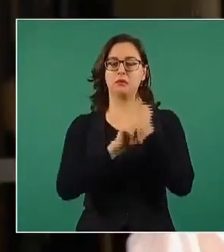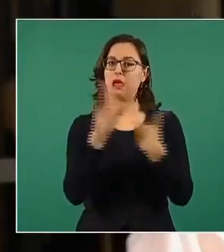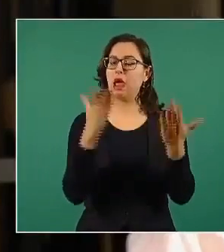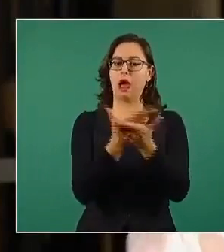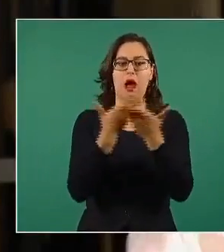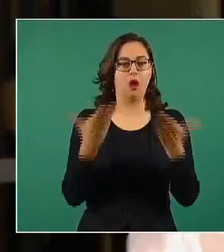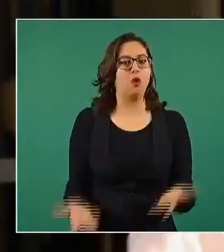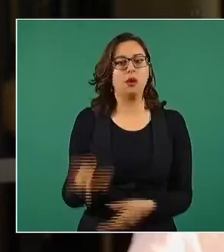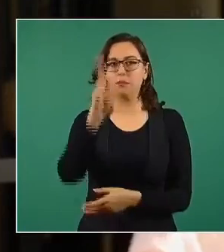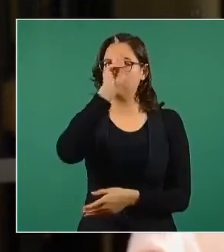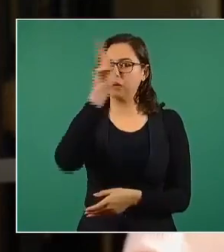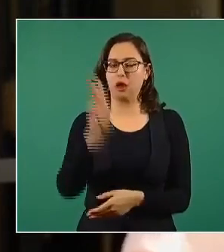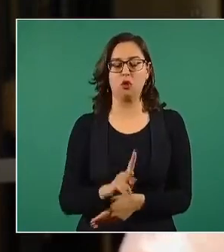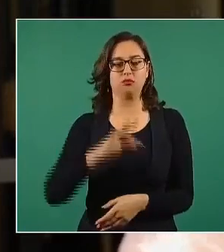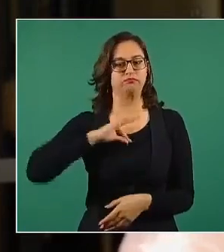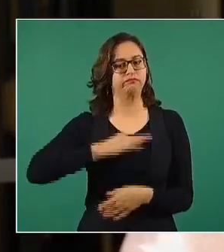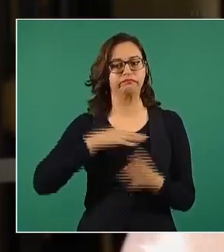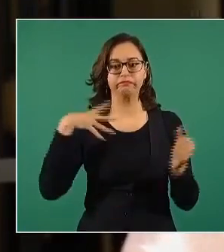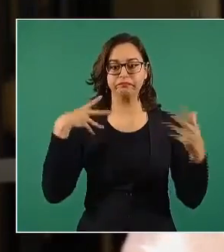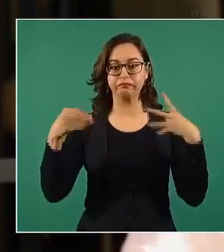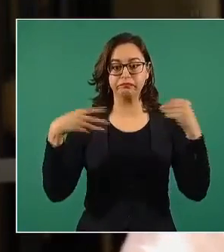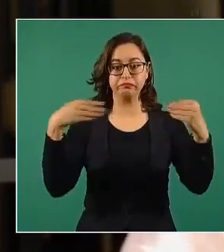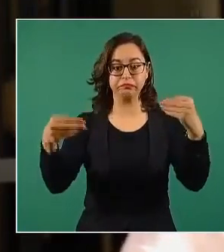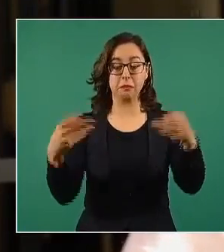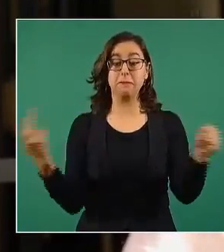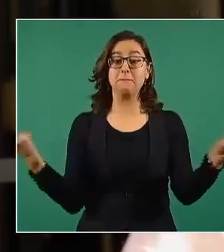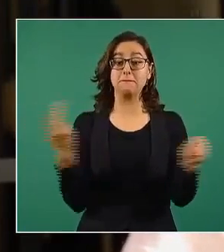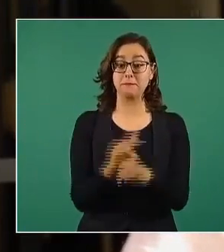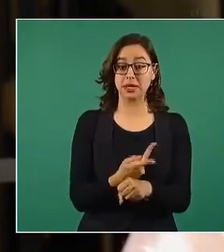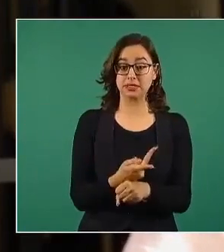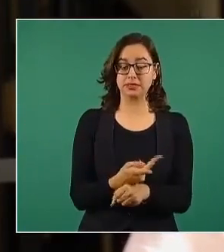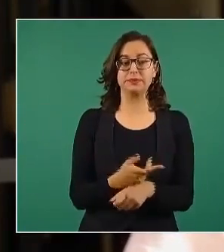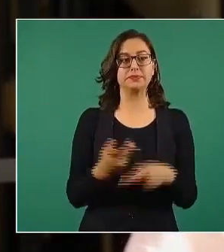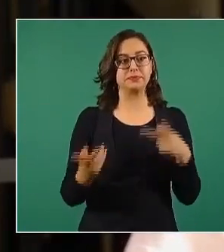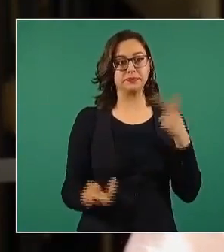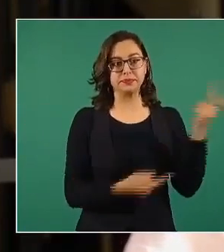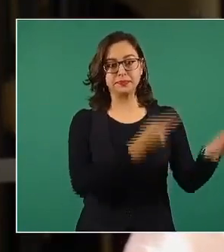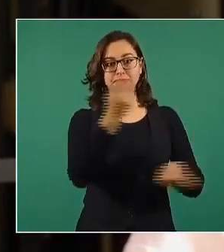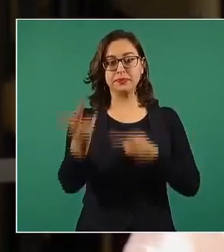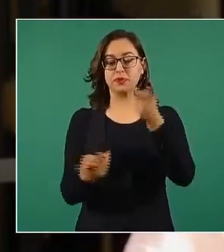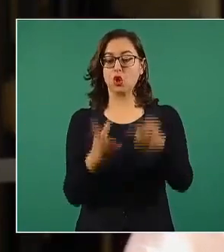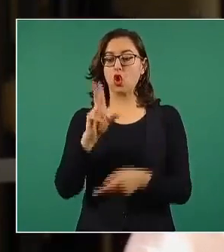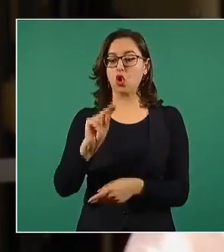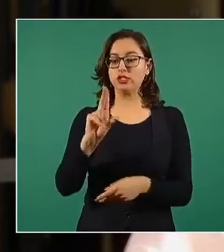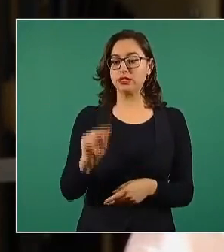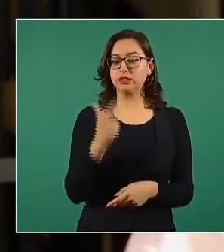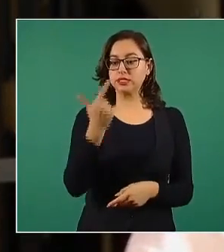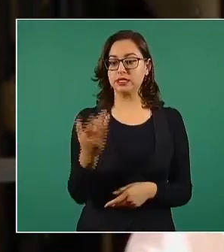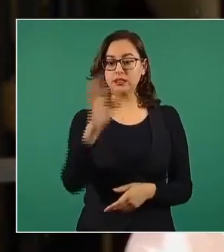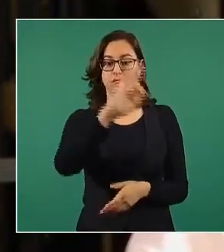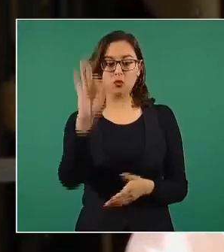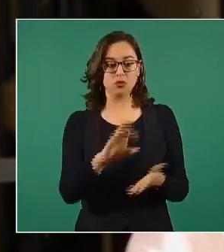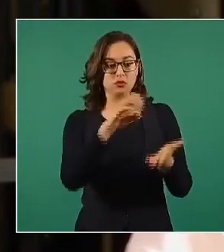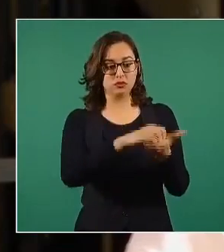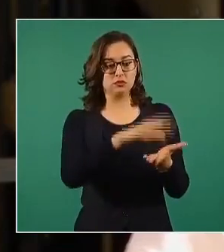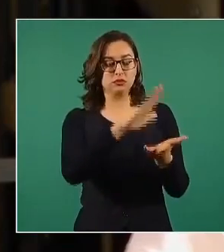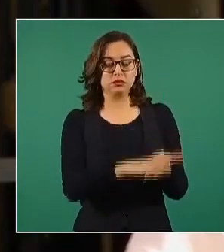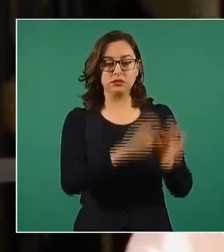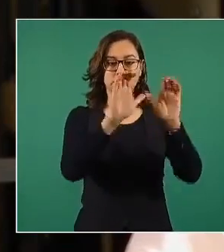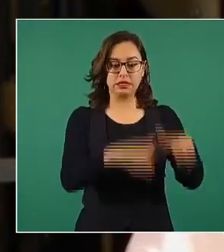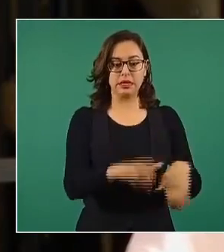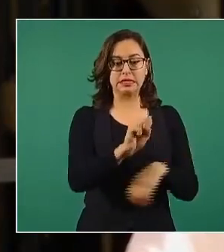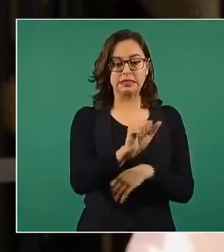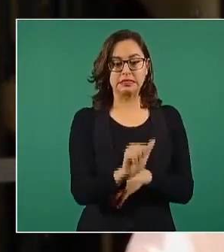encuesta, dicen que el 87% de los registrados tienen problemas con